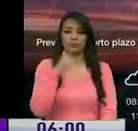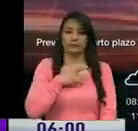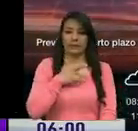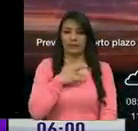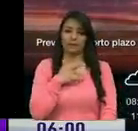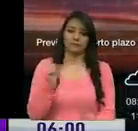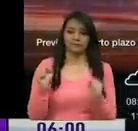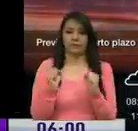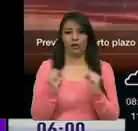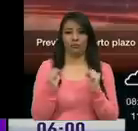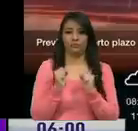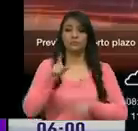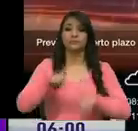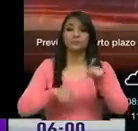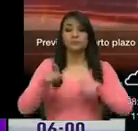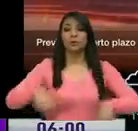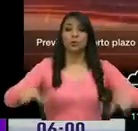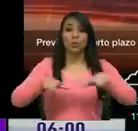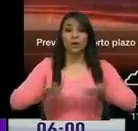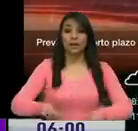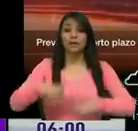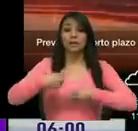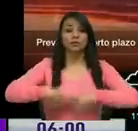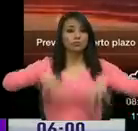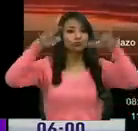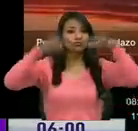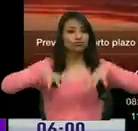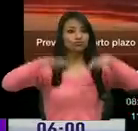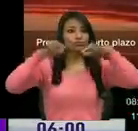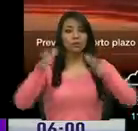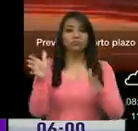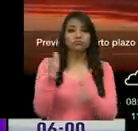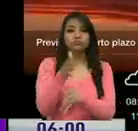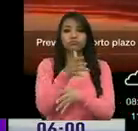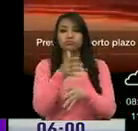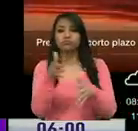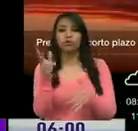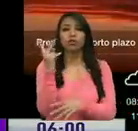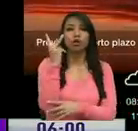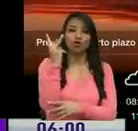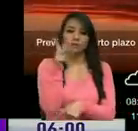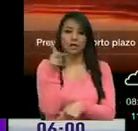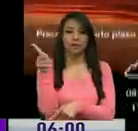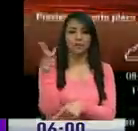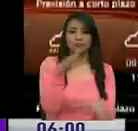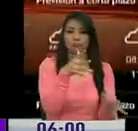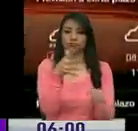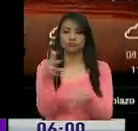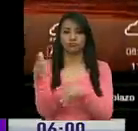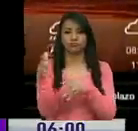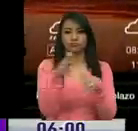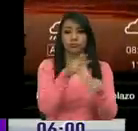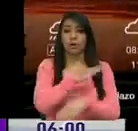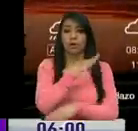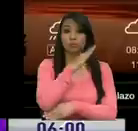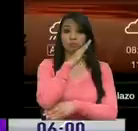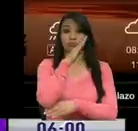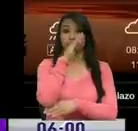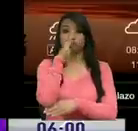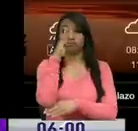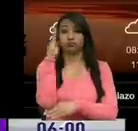Pues habrá chub en algunos sectores a esta hora el viento está en 2 km por h y claro la puesta de Luna será a las